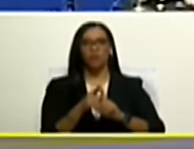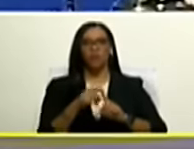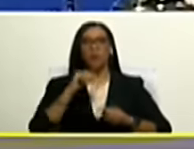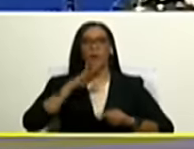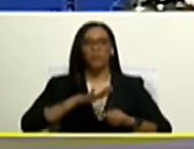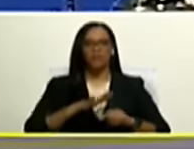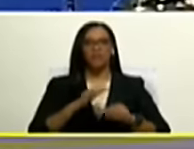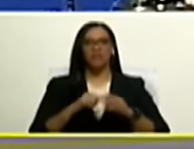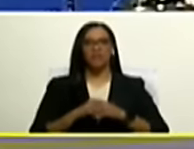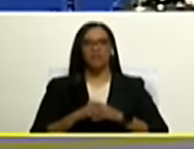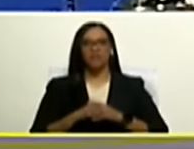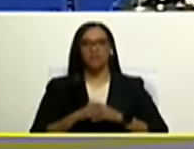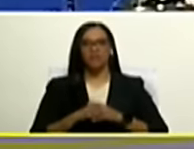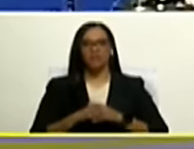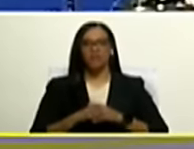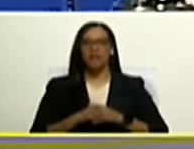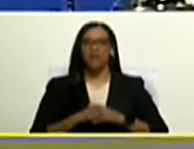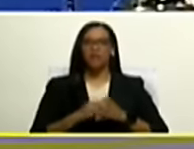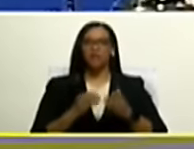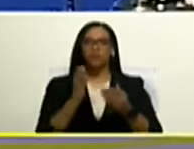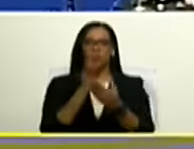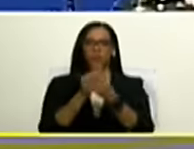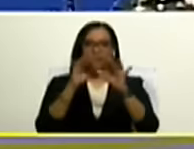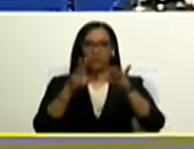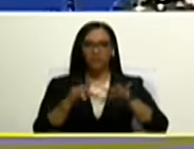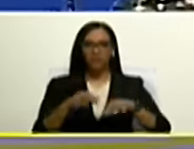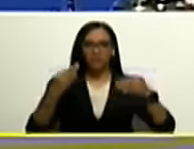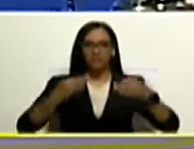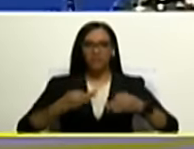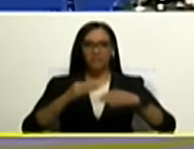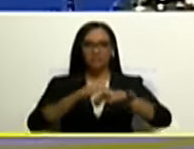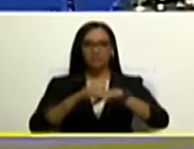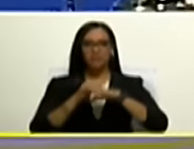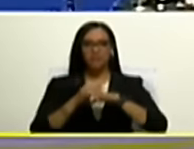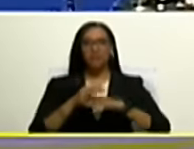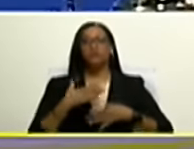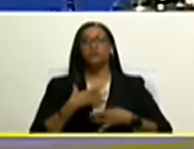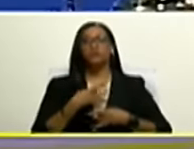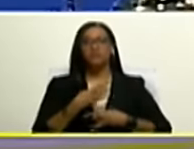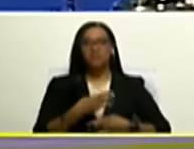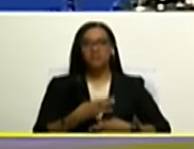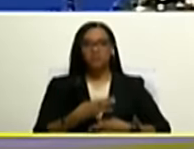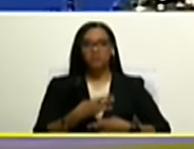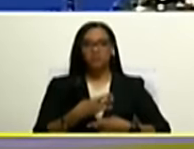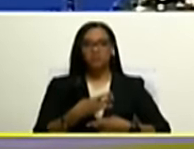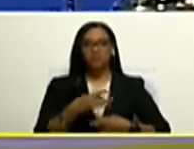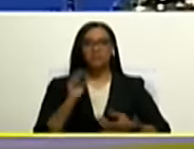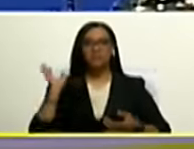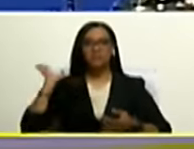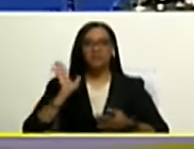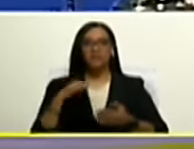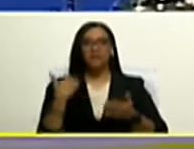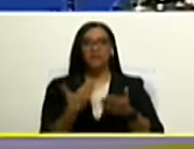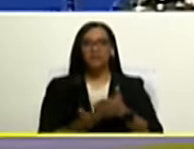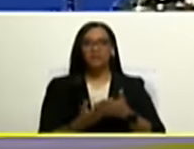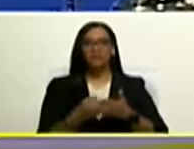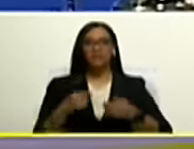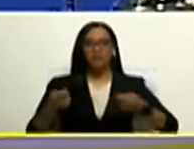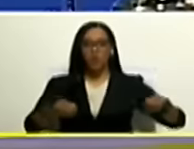documentos escritos oficiales de Londres, su intención de llegar hasta el